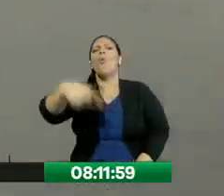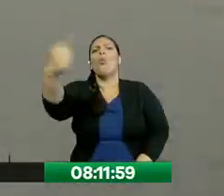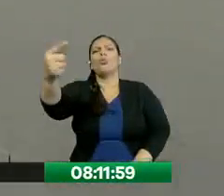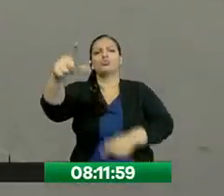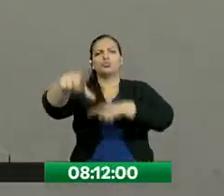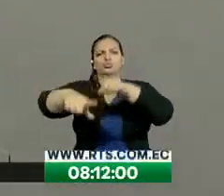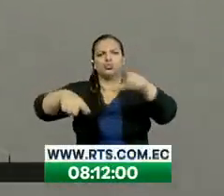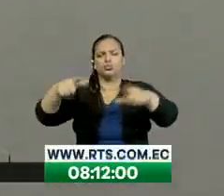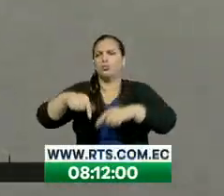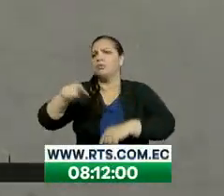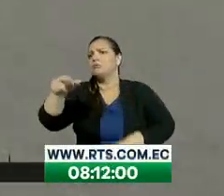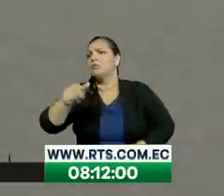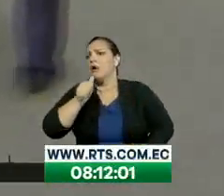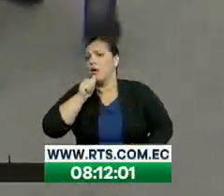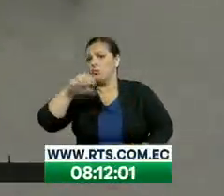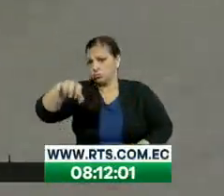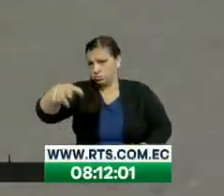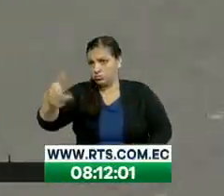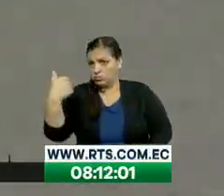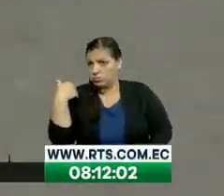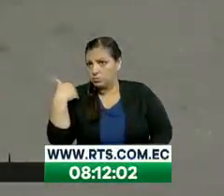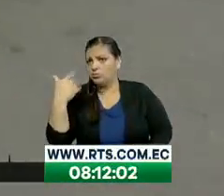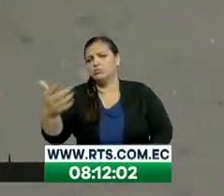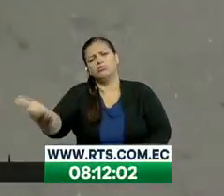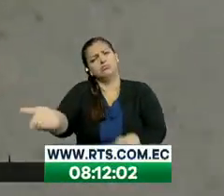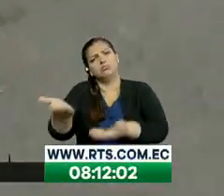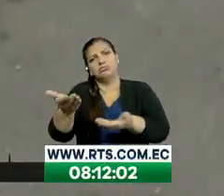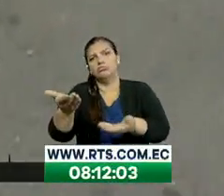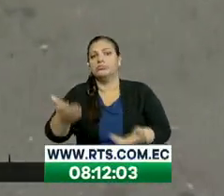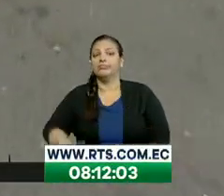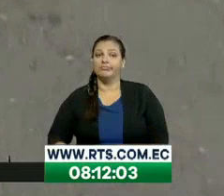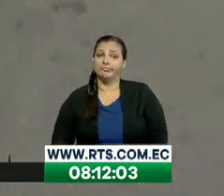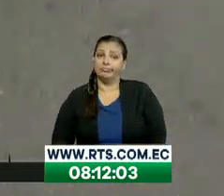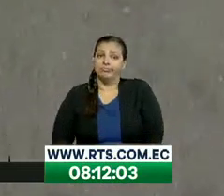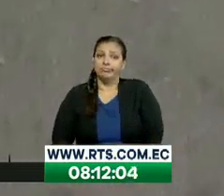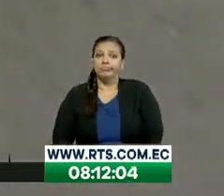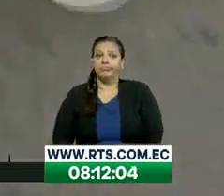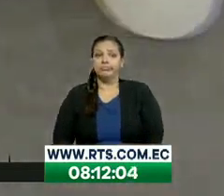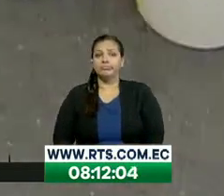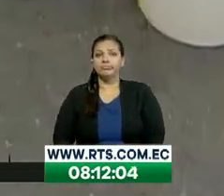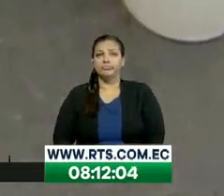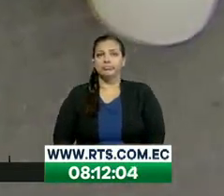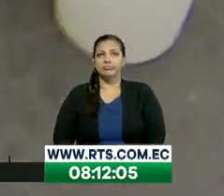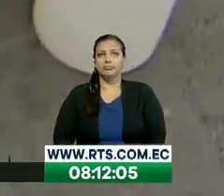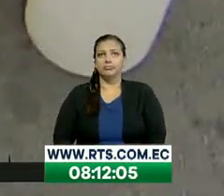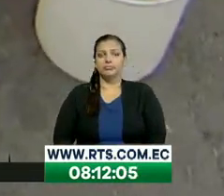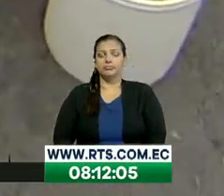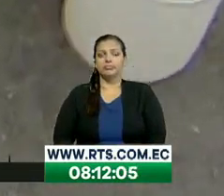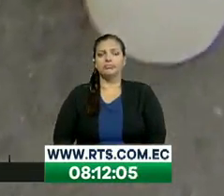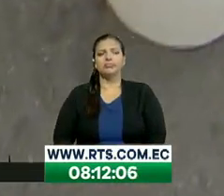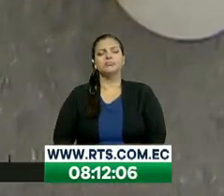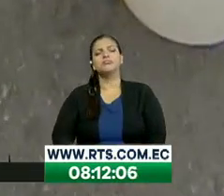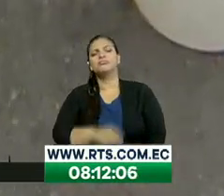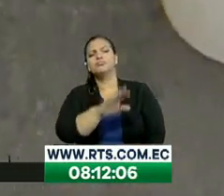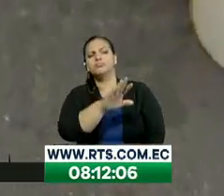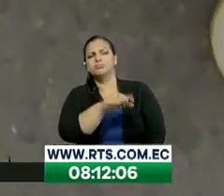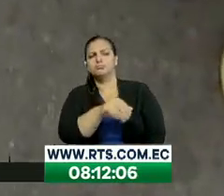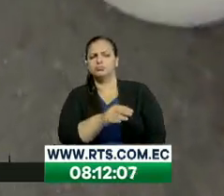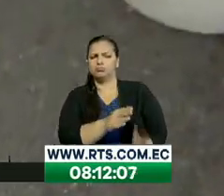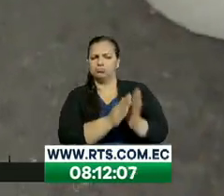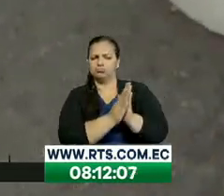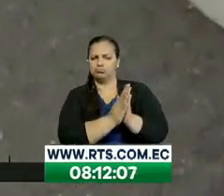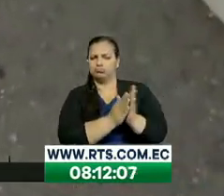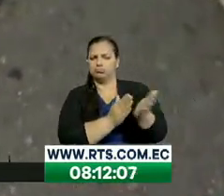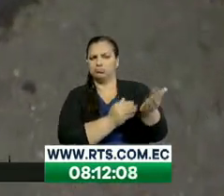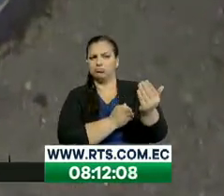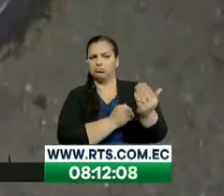vital, de agua potable, para hacer uso, como es evidente, para sus necesidades. Por favor, mi estimado amigo, ayúdenos por acá, porque incluso